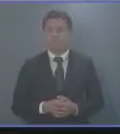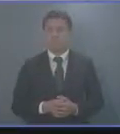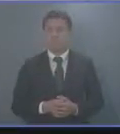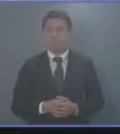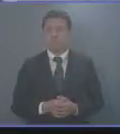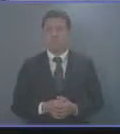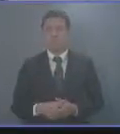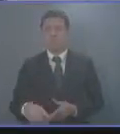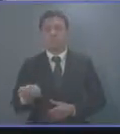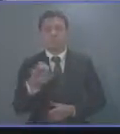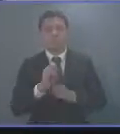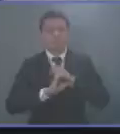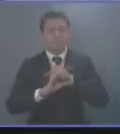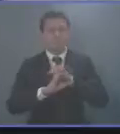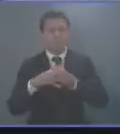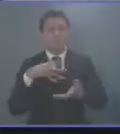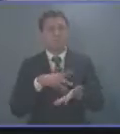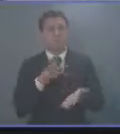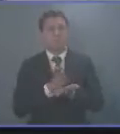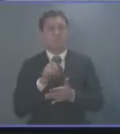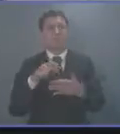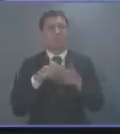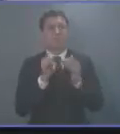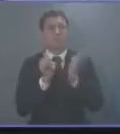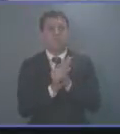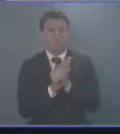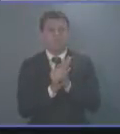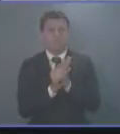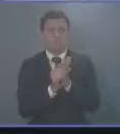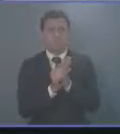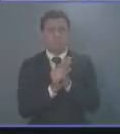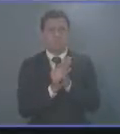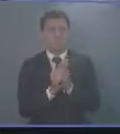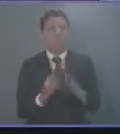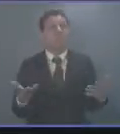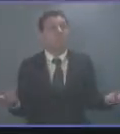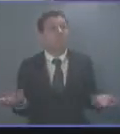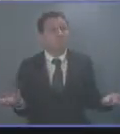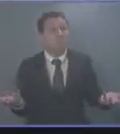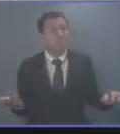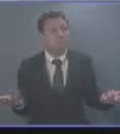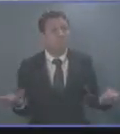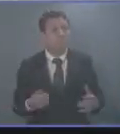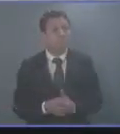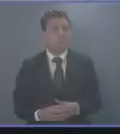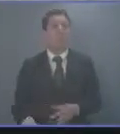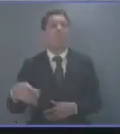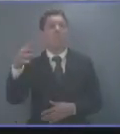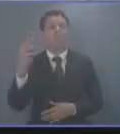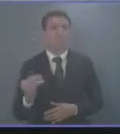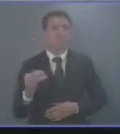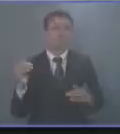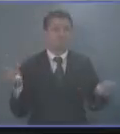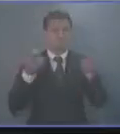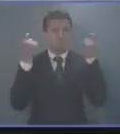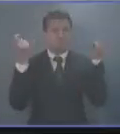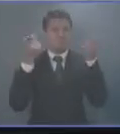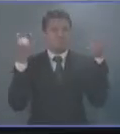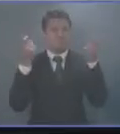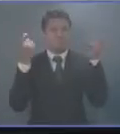hacer un pronunciamiento público por parte de esta Asamblea Legislativa, ya que en estos días se está